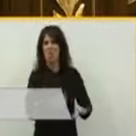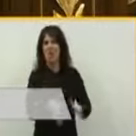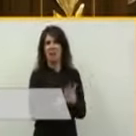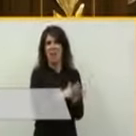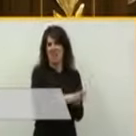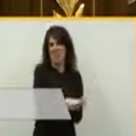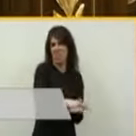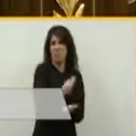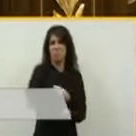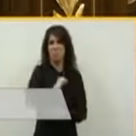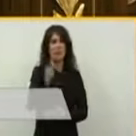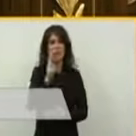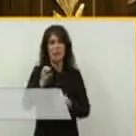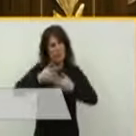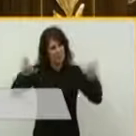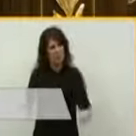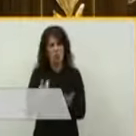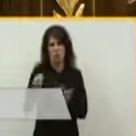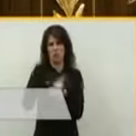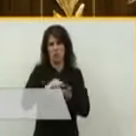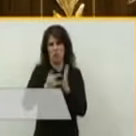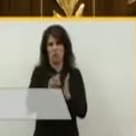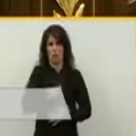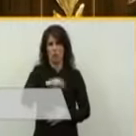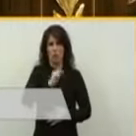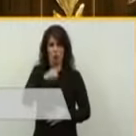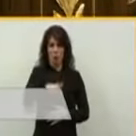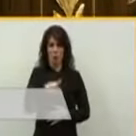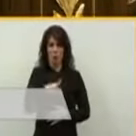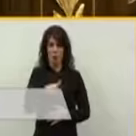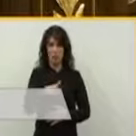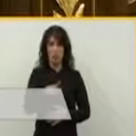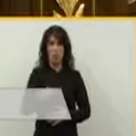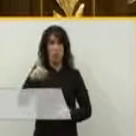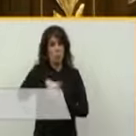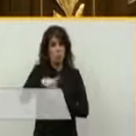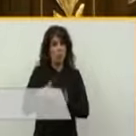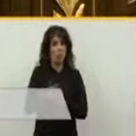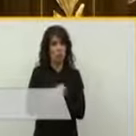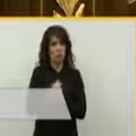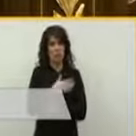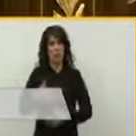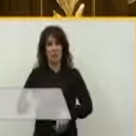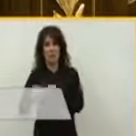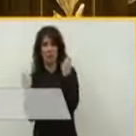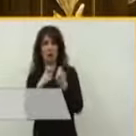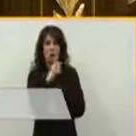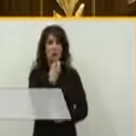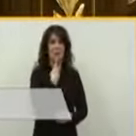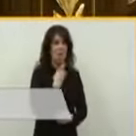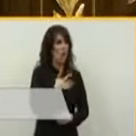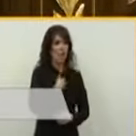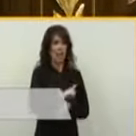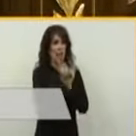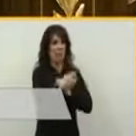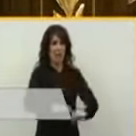este proyecto común español. Y hoy van a votar juntos los que quieren romper España y los que dicen que no quieren cambiar nada. Y vamos a votar juntos,